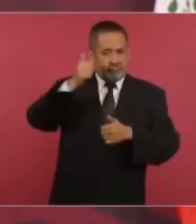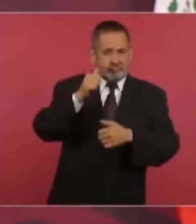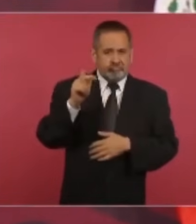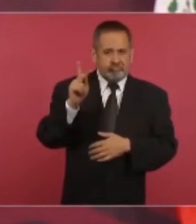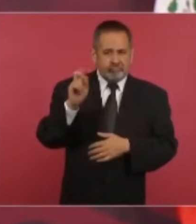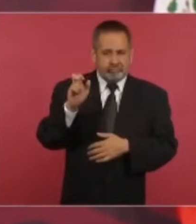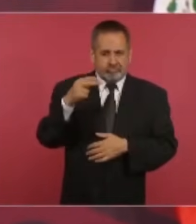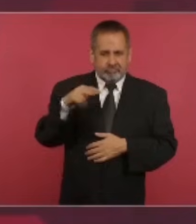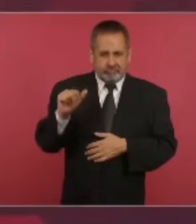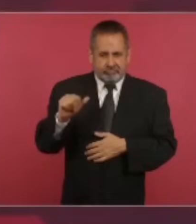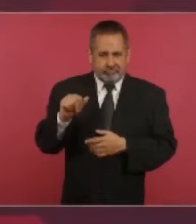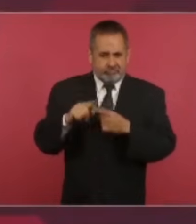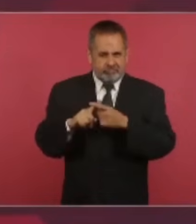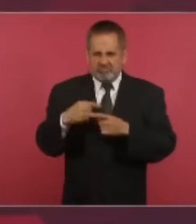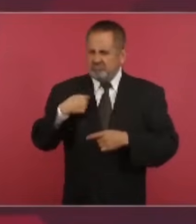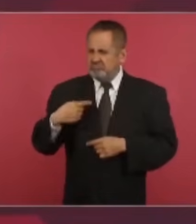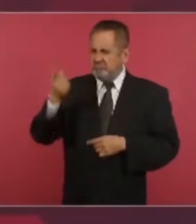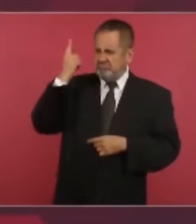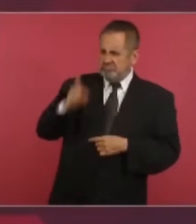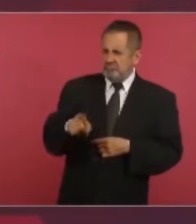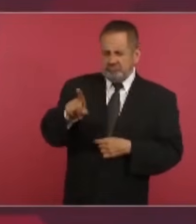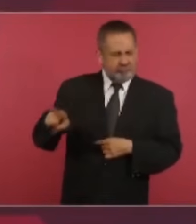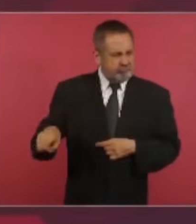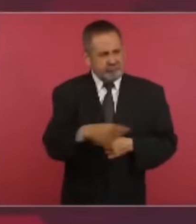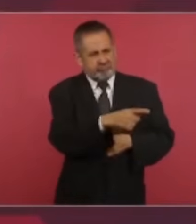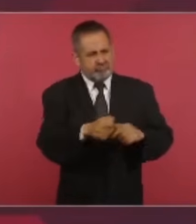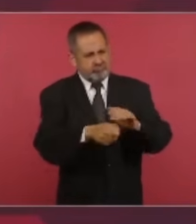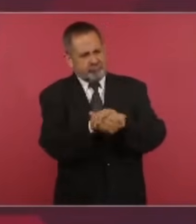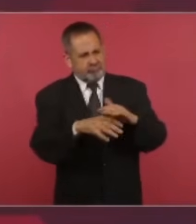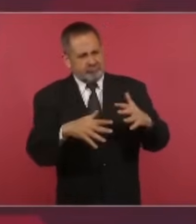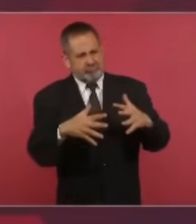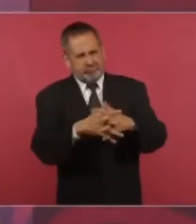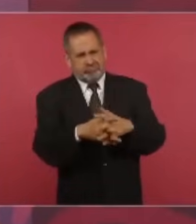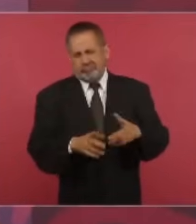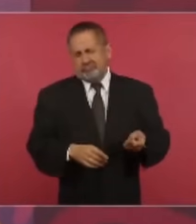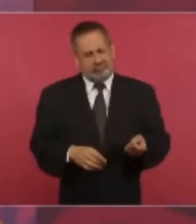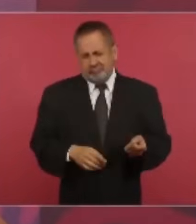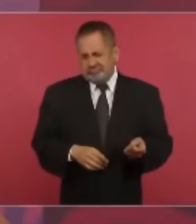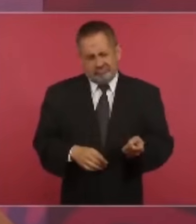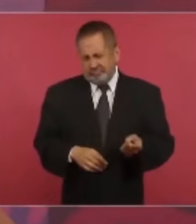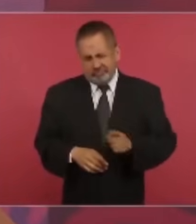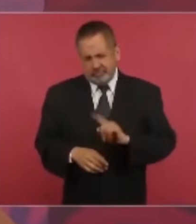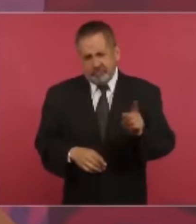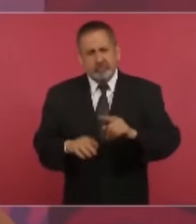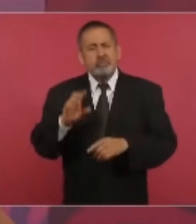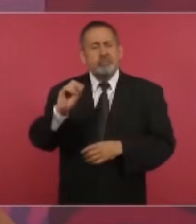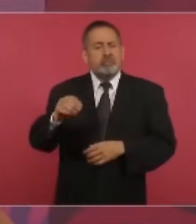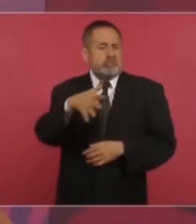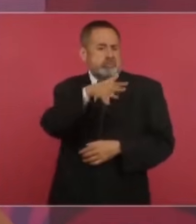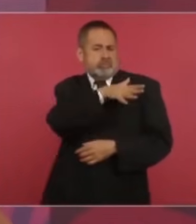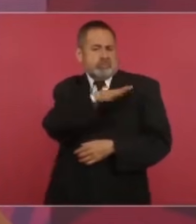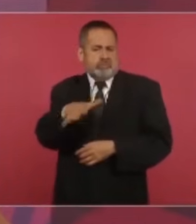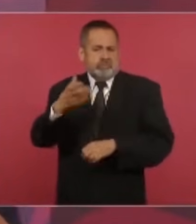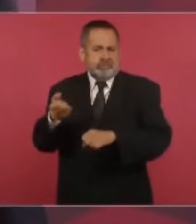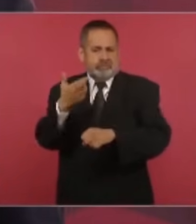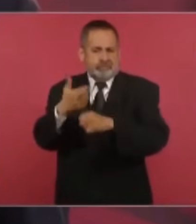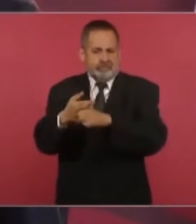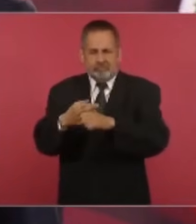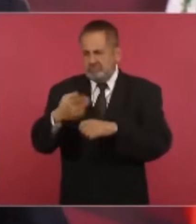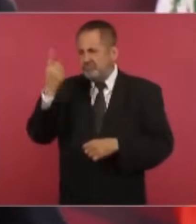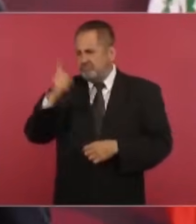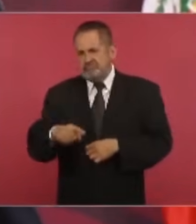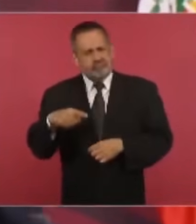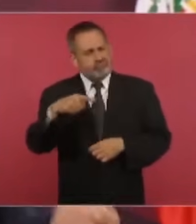Peña hubiese ordenado, o el general secretario de entonces, la desaparición de los